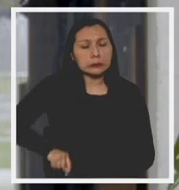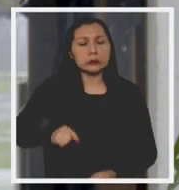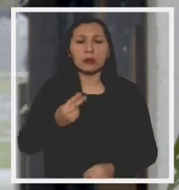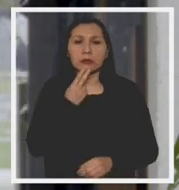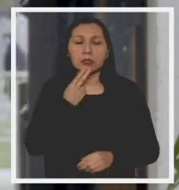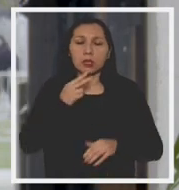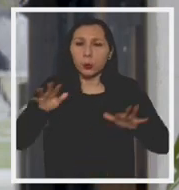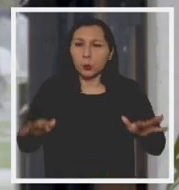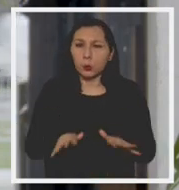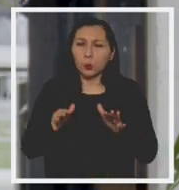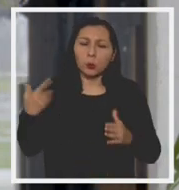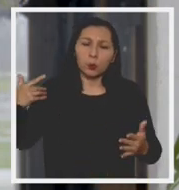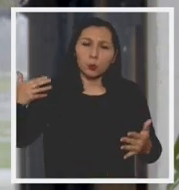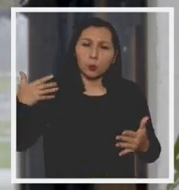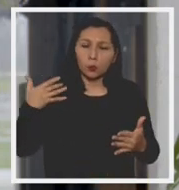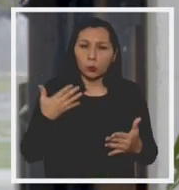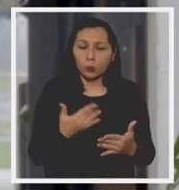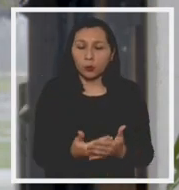de esfuerzo.